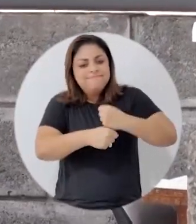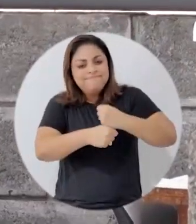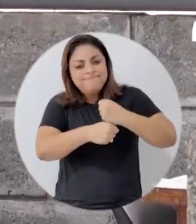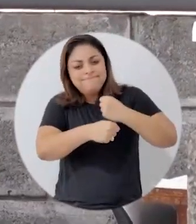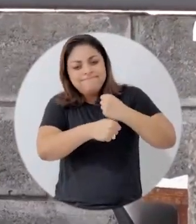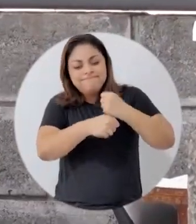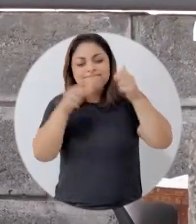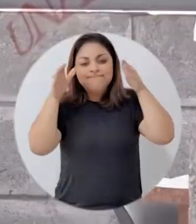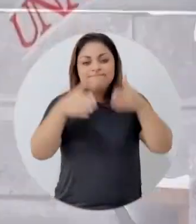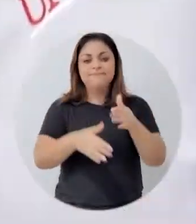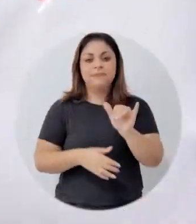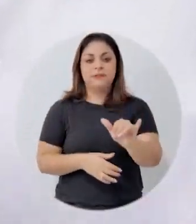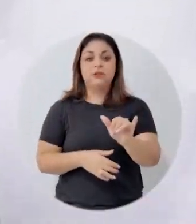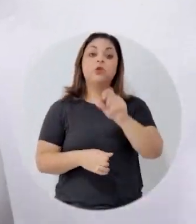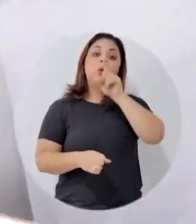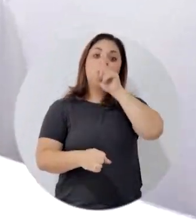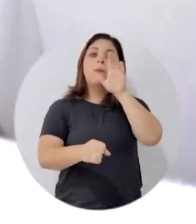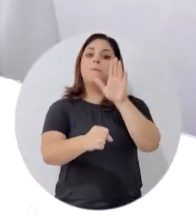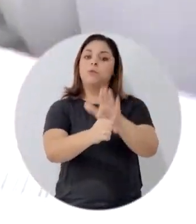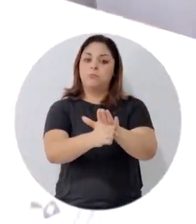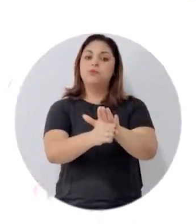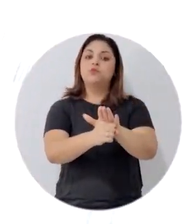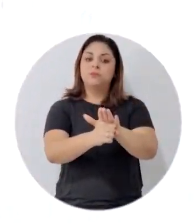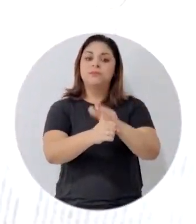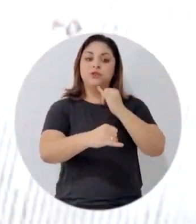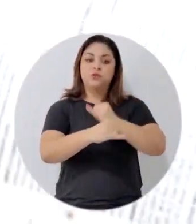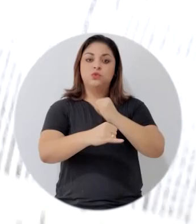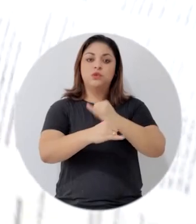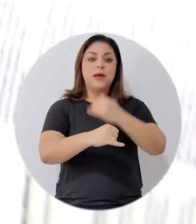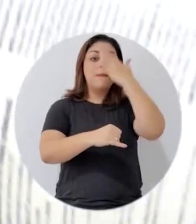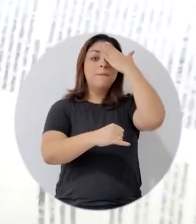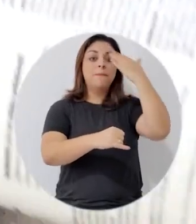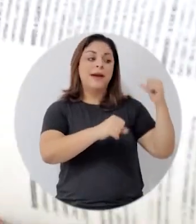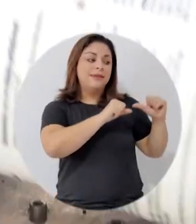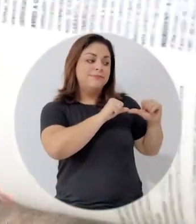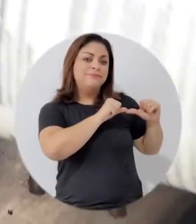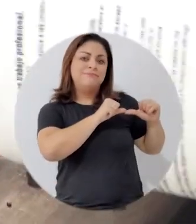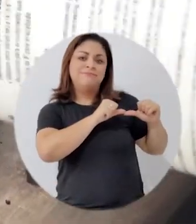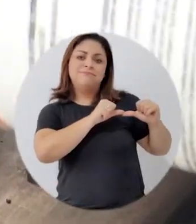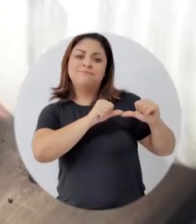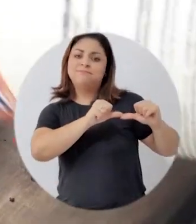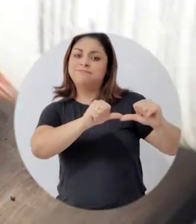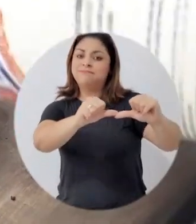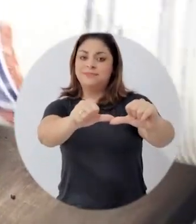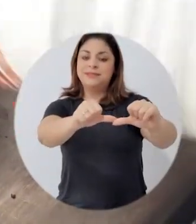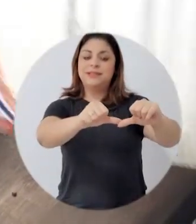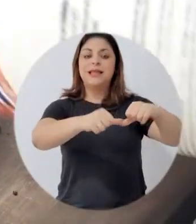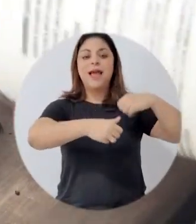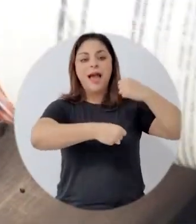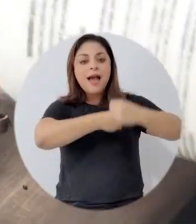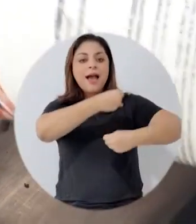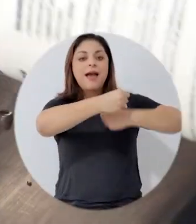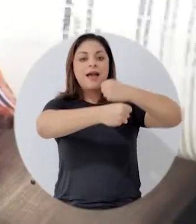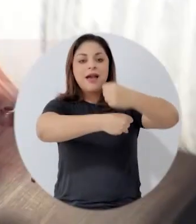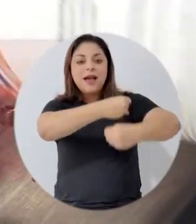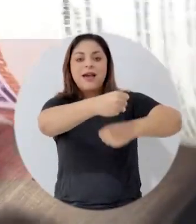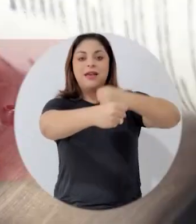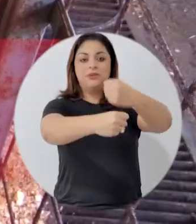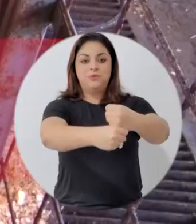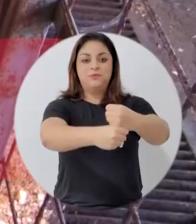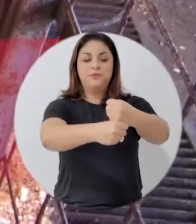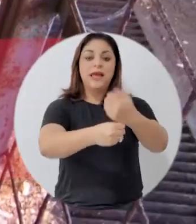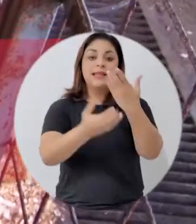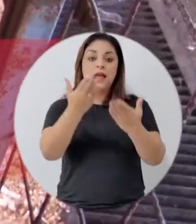un compromiso institucional porque tenemos que mantenerlo en el tiempo, ¿verdad? Es un tema que se actualiza año con año y acá